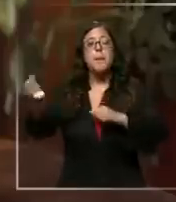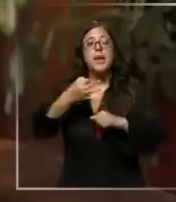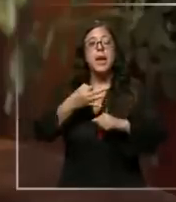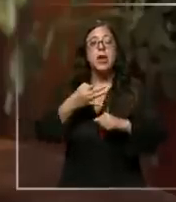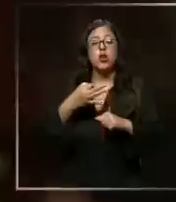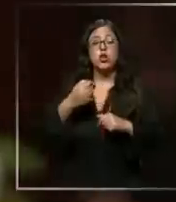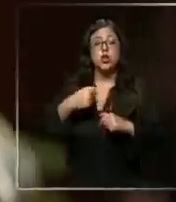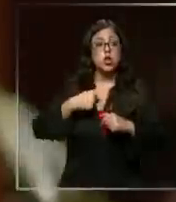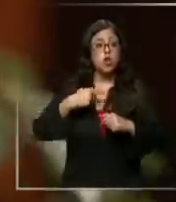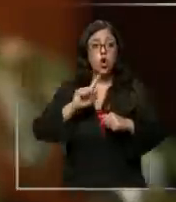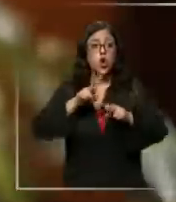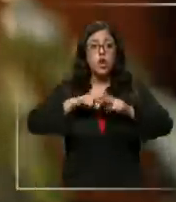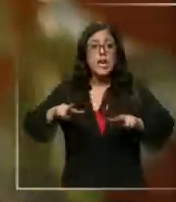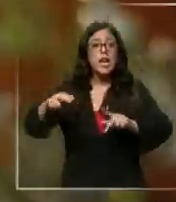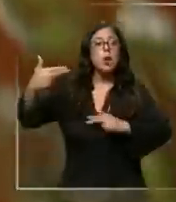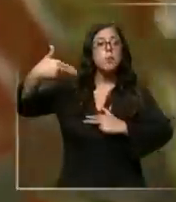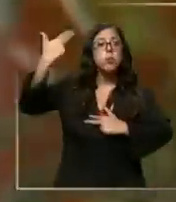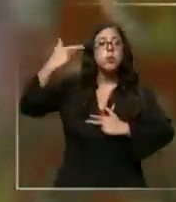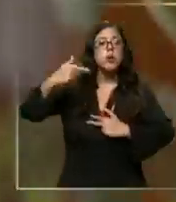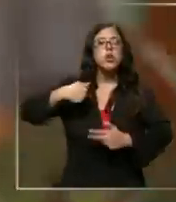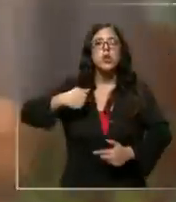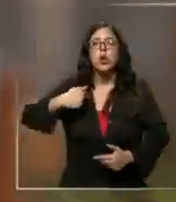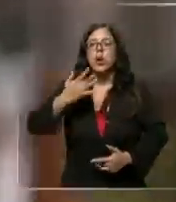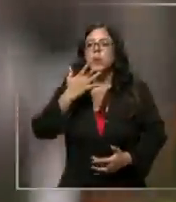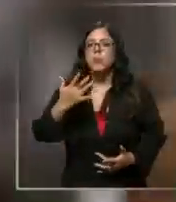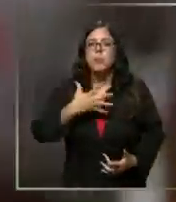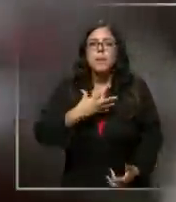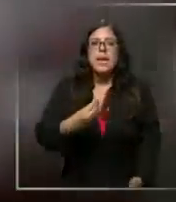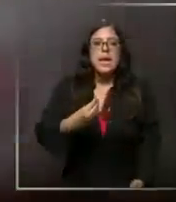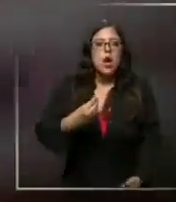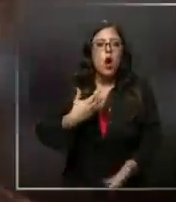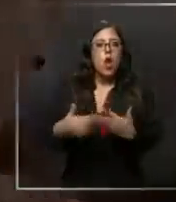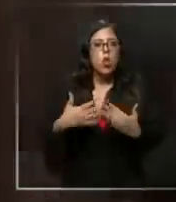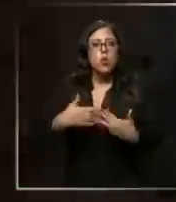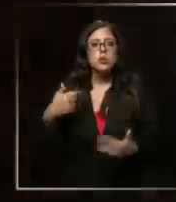me iban a disparar decía por qué no llega mi hijo aquí